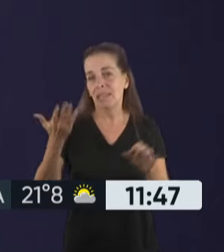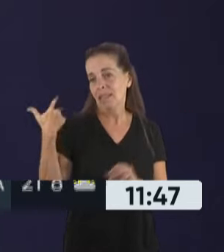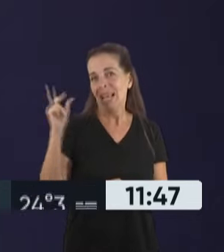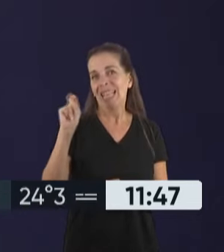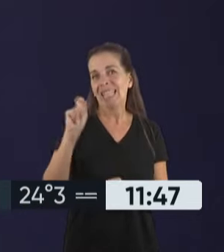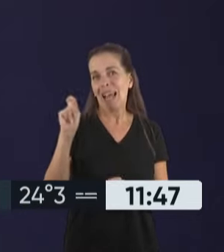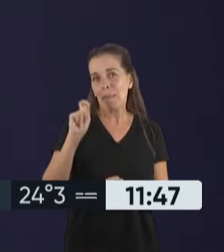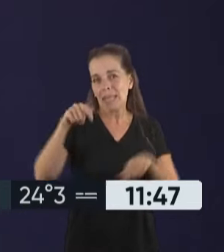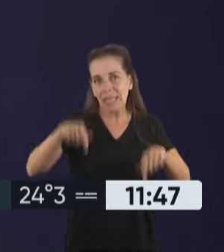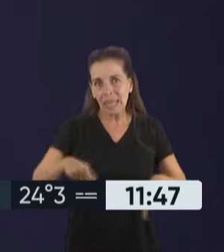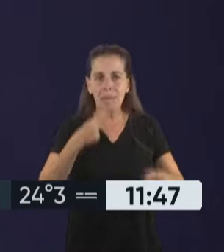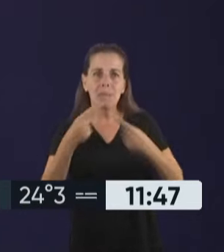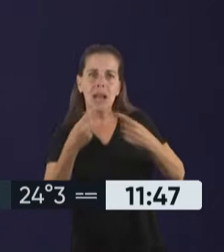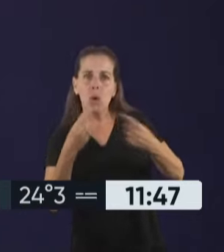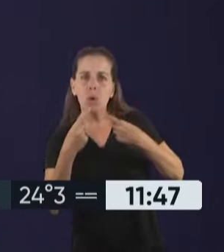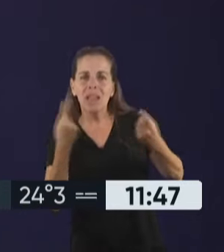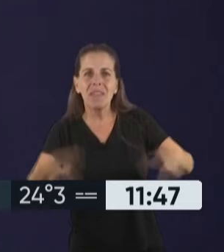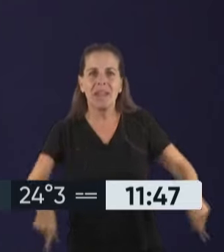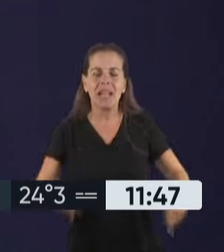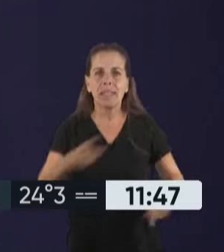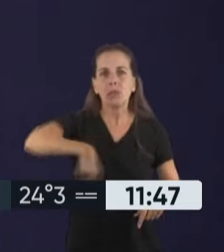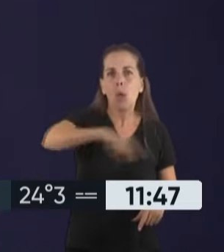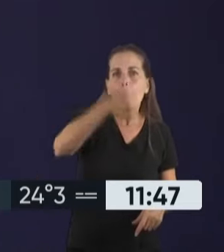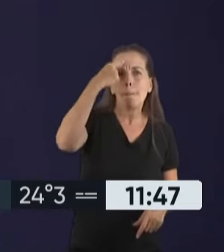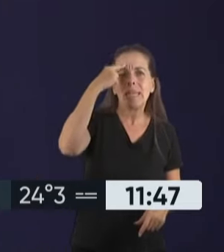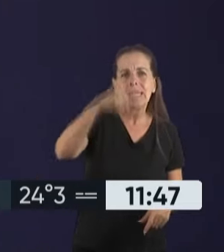las preguntas eran otras en Argentina era cuándo